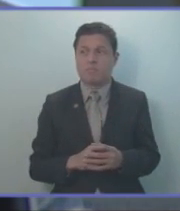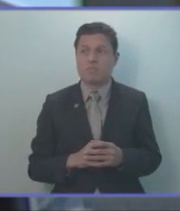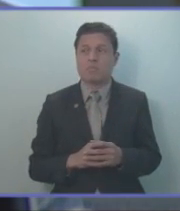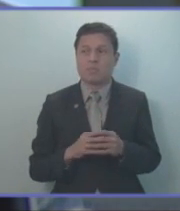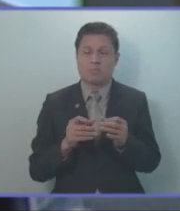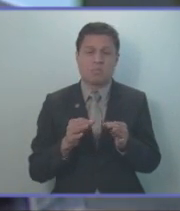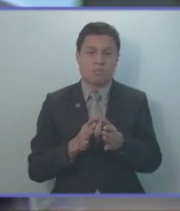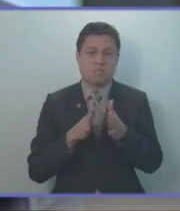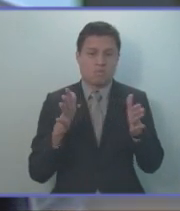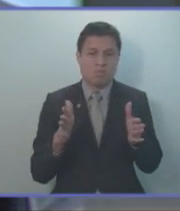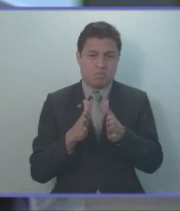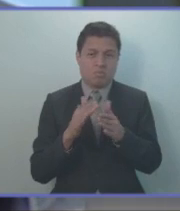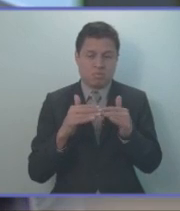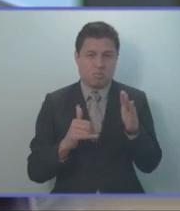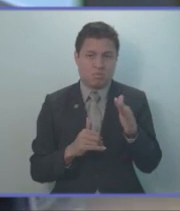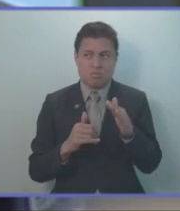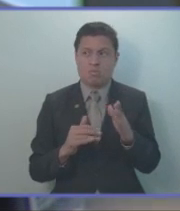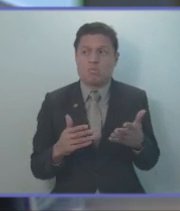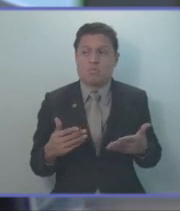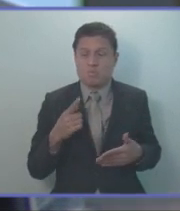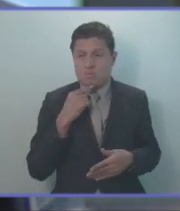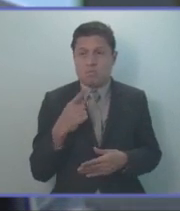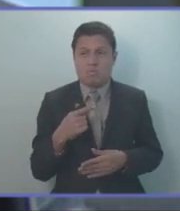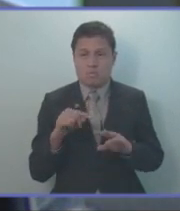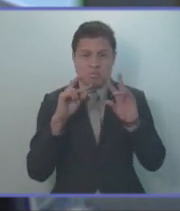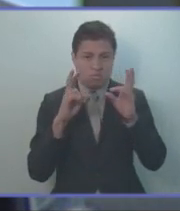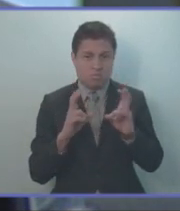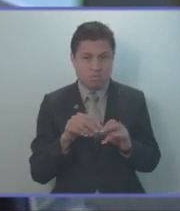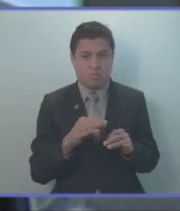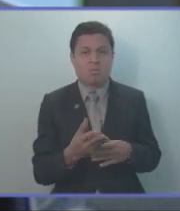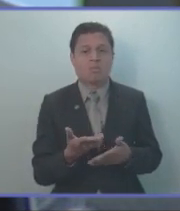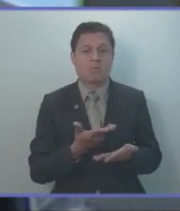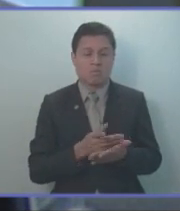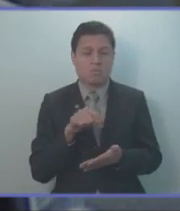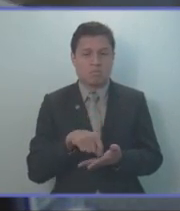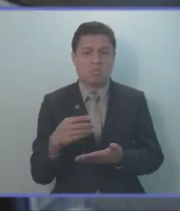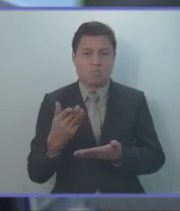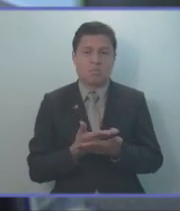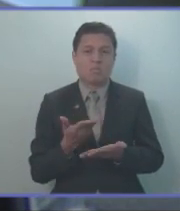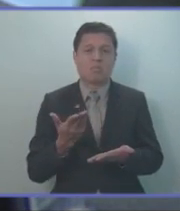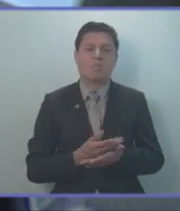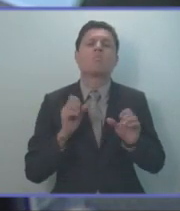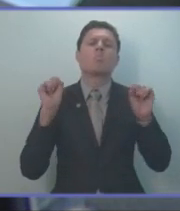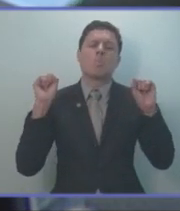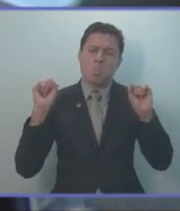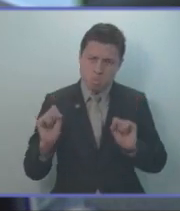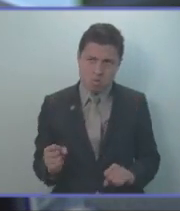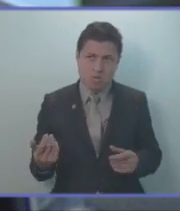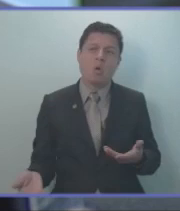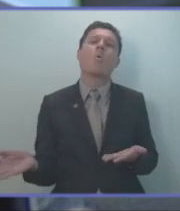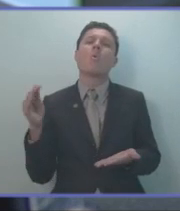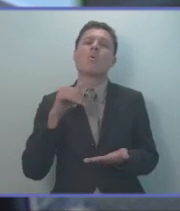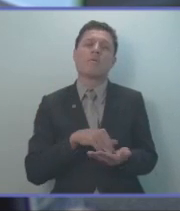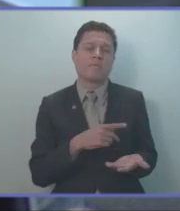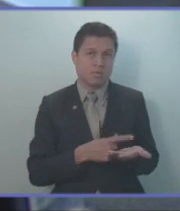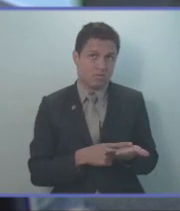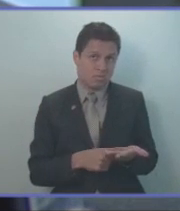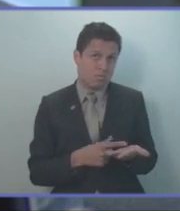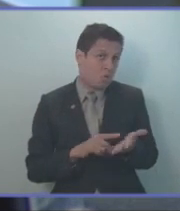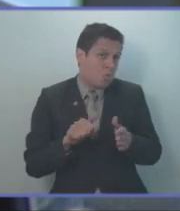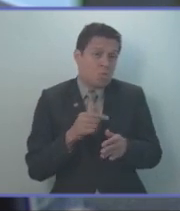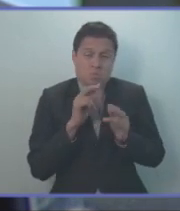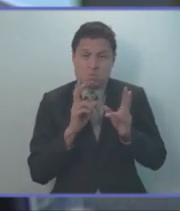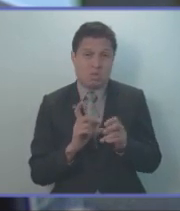sentido amplio, por cuanto los temas que tienen pueden reingresarse en